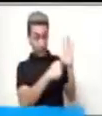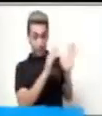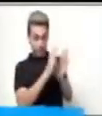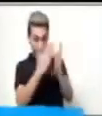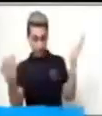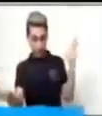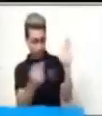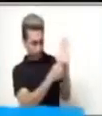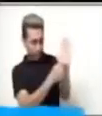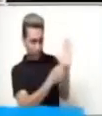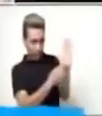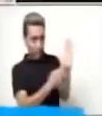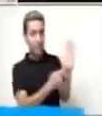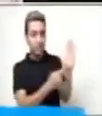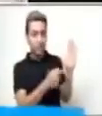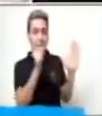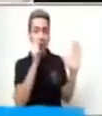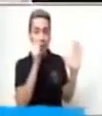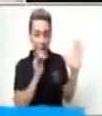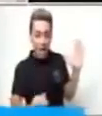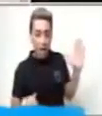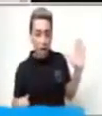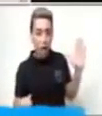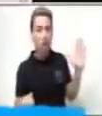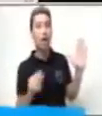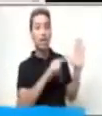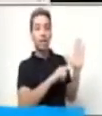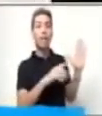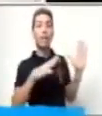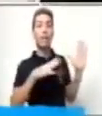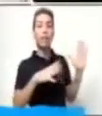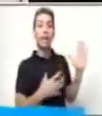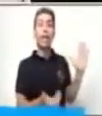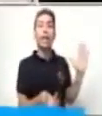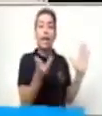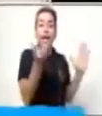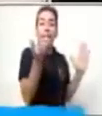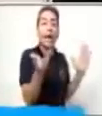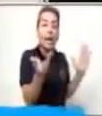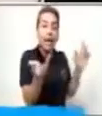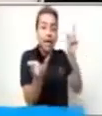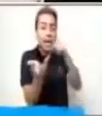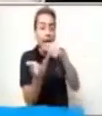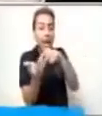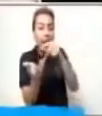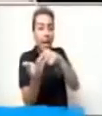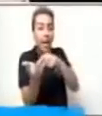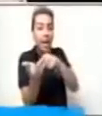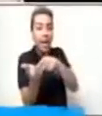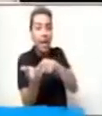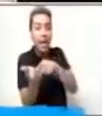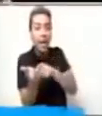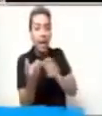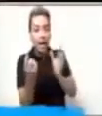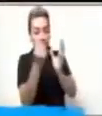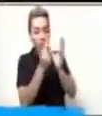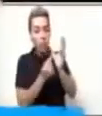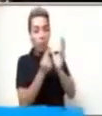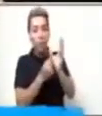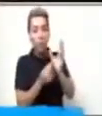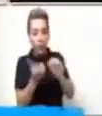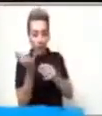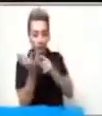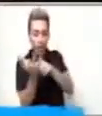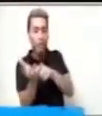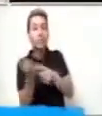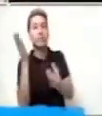imagen, el niño sostiene la respuesta en sus manos a través de una figura. Muy